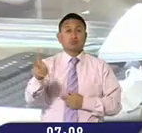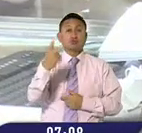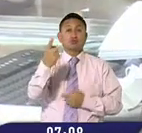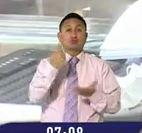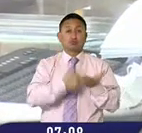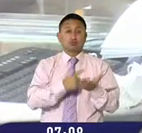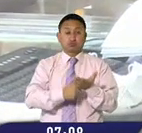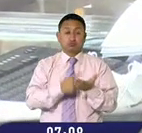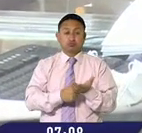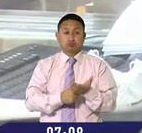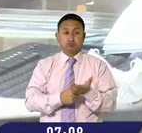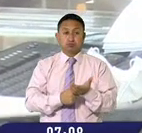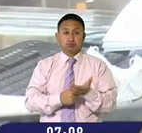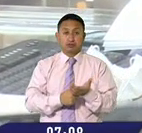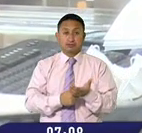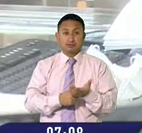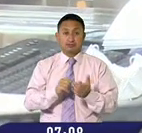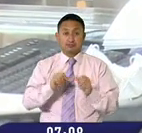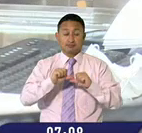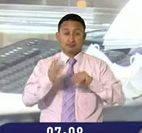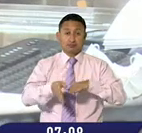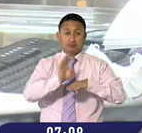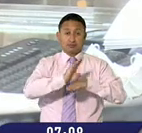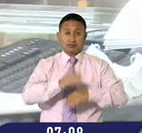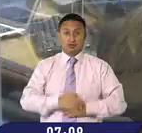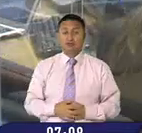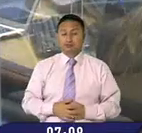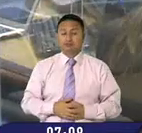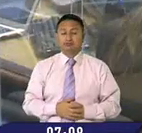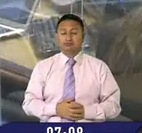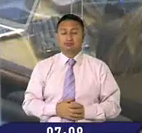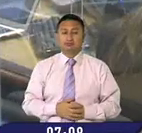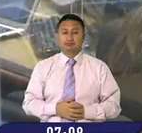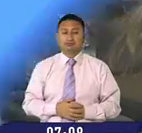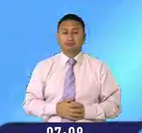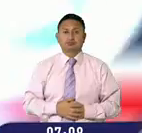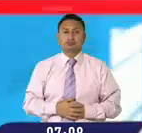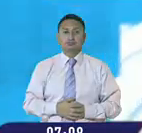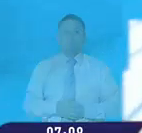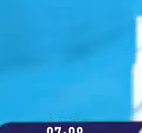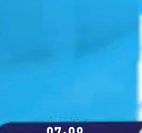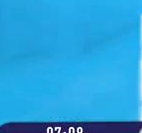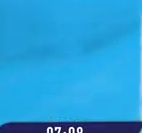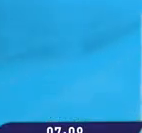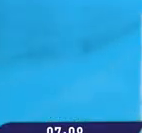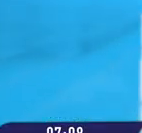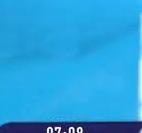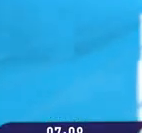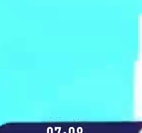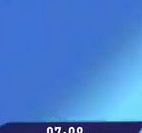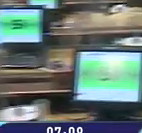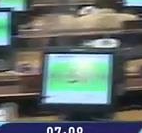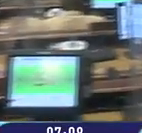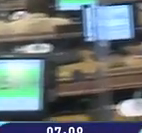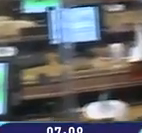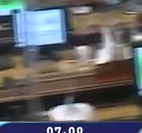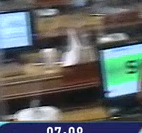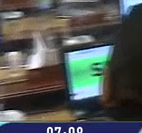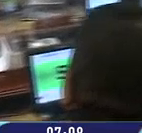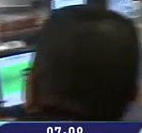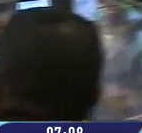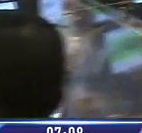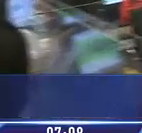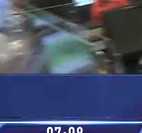Asamblea, informó Valeria Navarro. Y más adelante, amigos televidentes, hoy martes el Pleno de la Asamblea